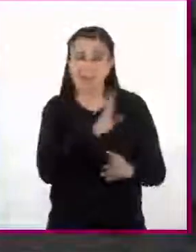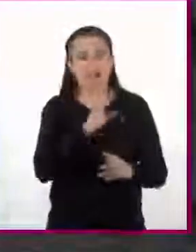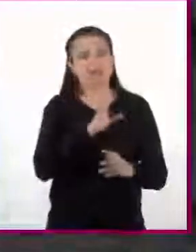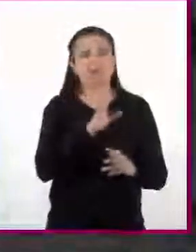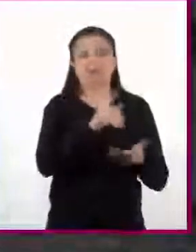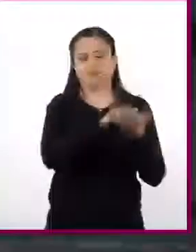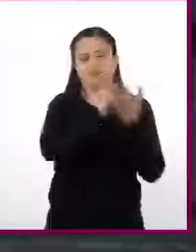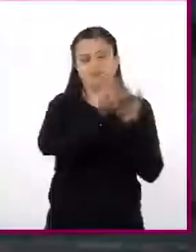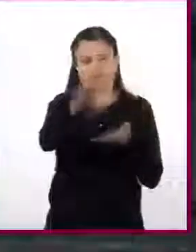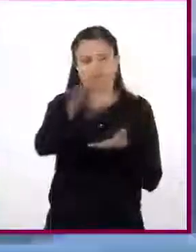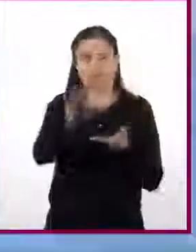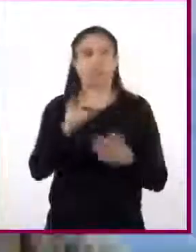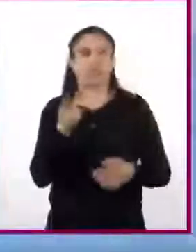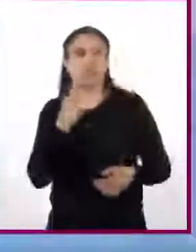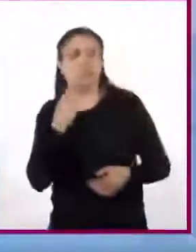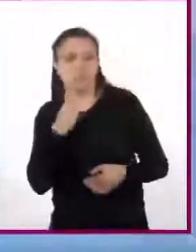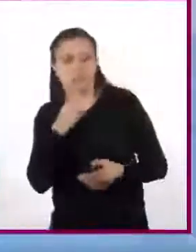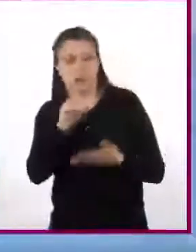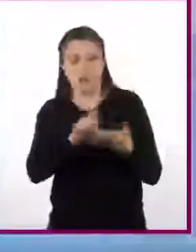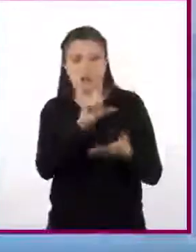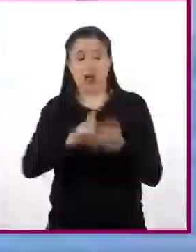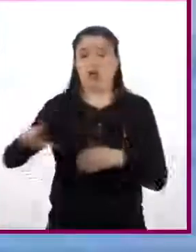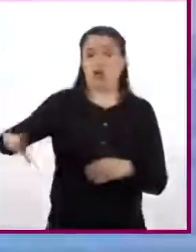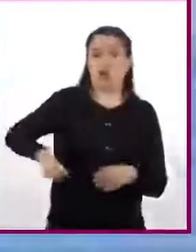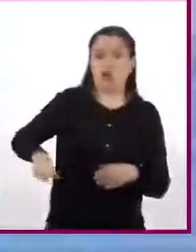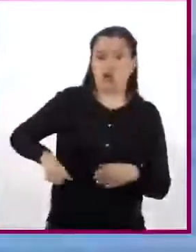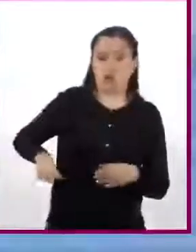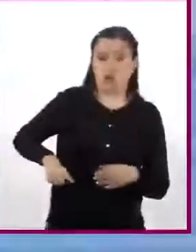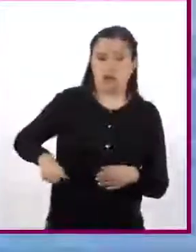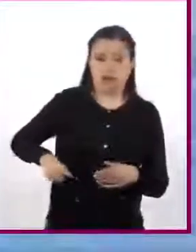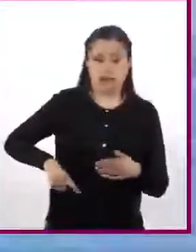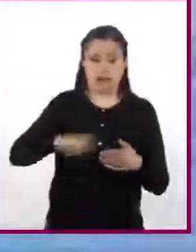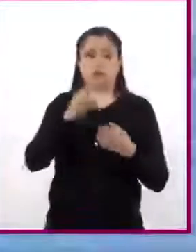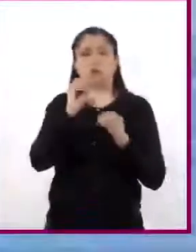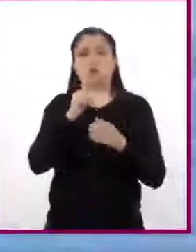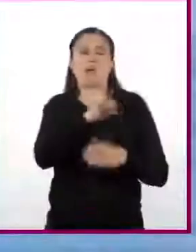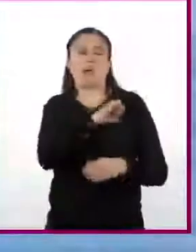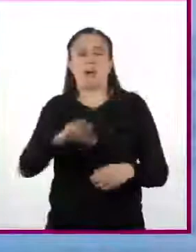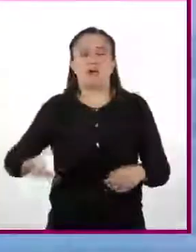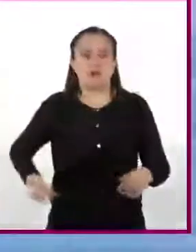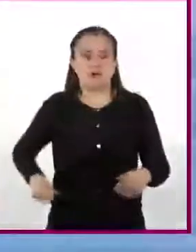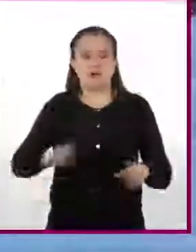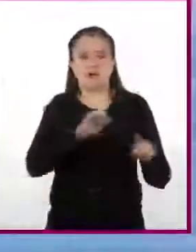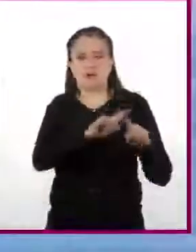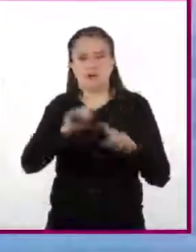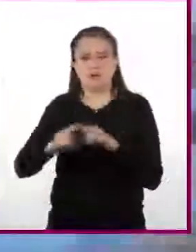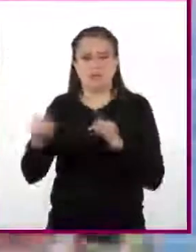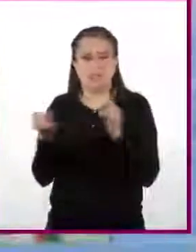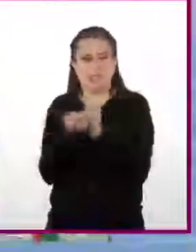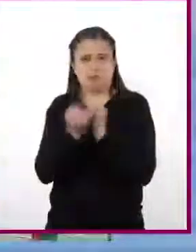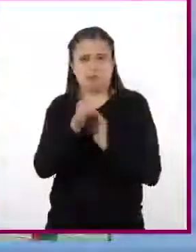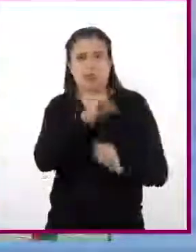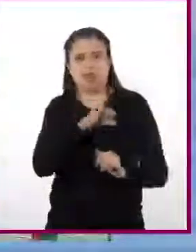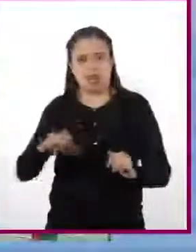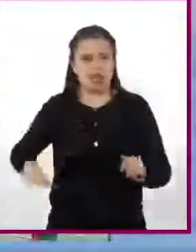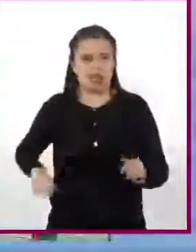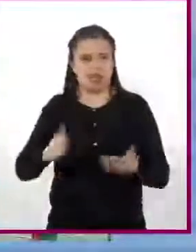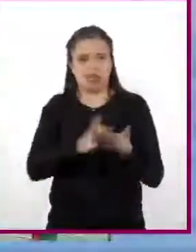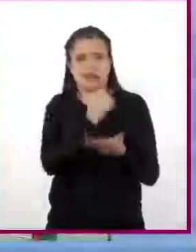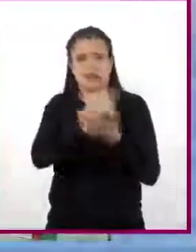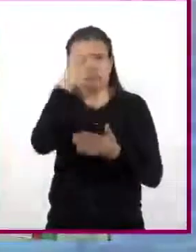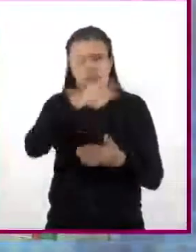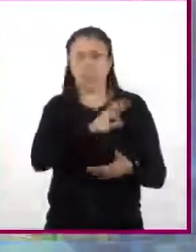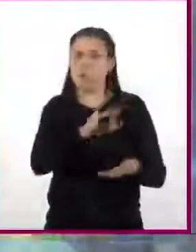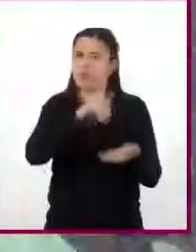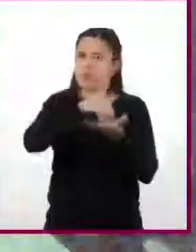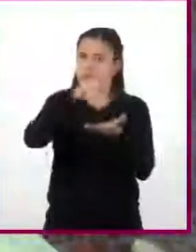diputados federales y locales, gobernadores, integrantes de los ayuntamientos, así como los titulares de las alcaldías en la Ciudad de